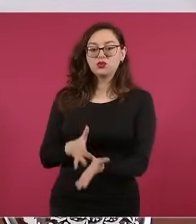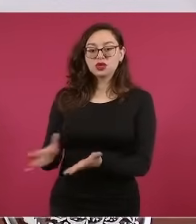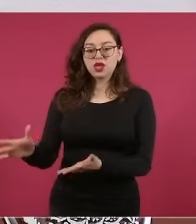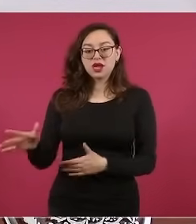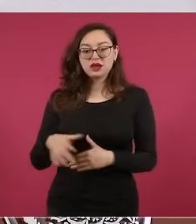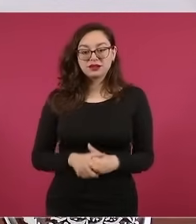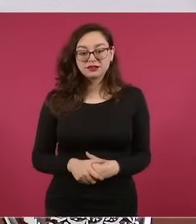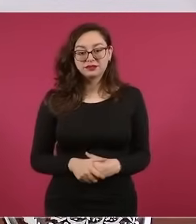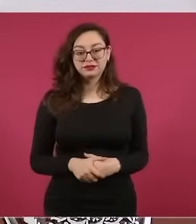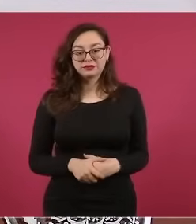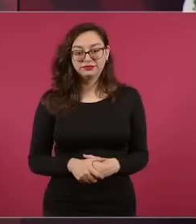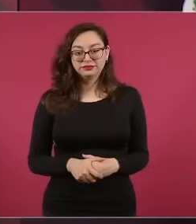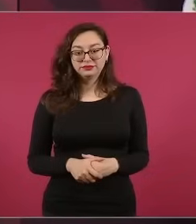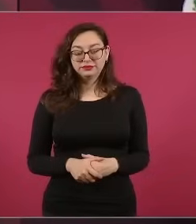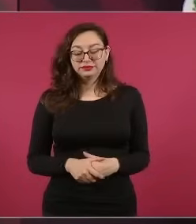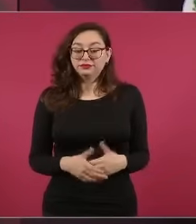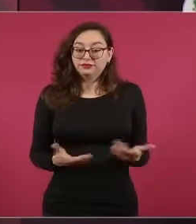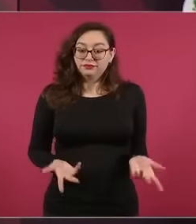hay